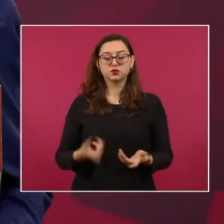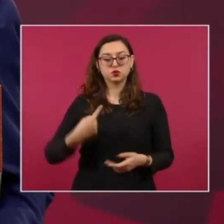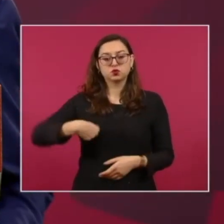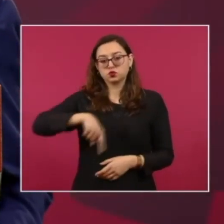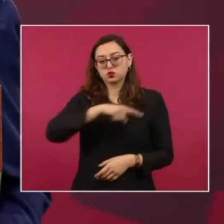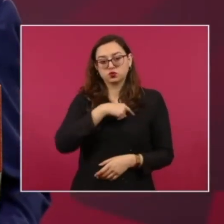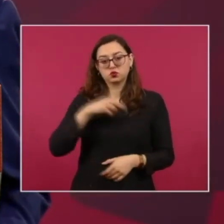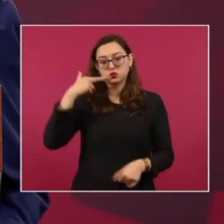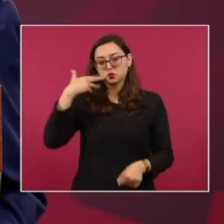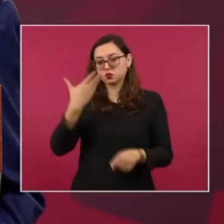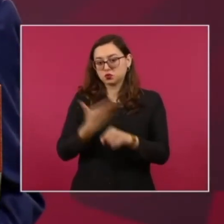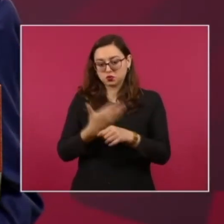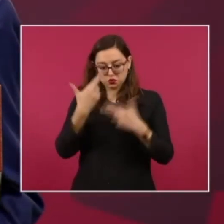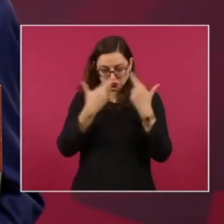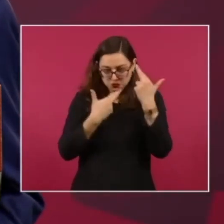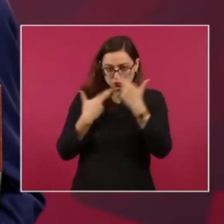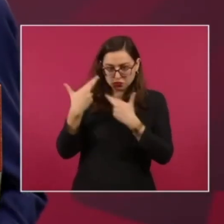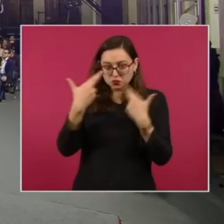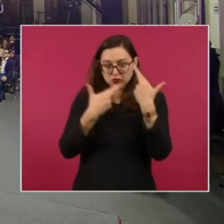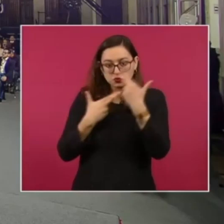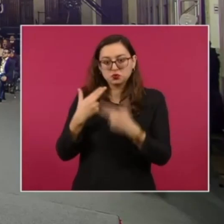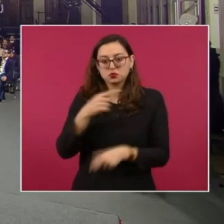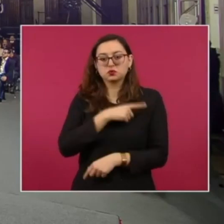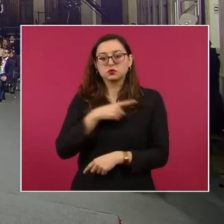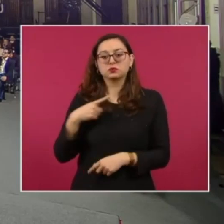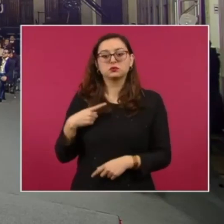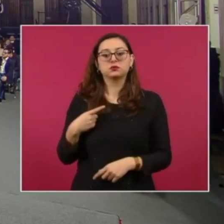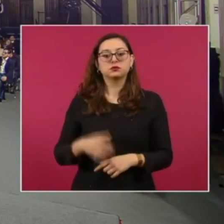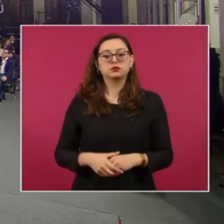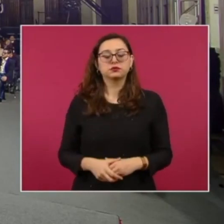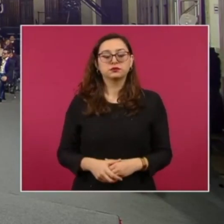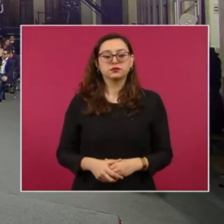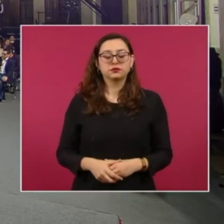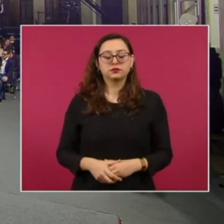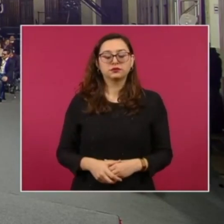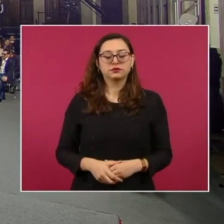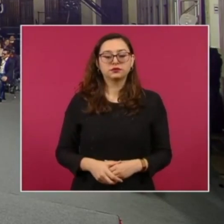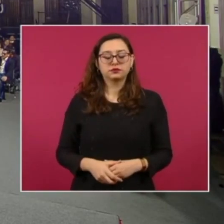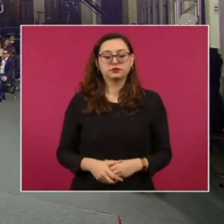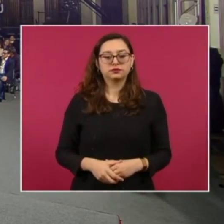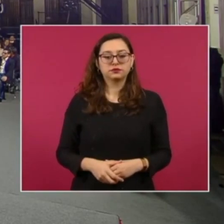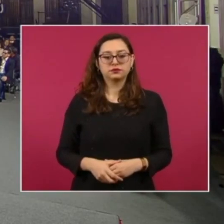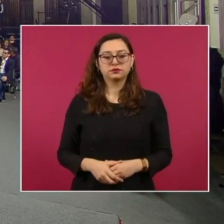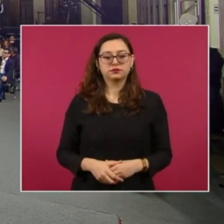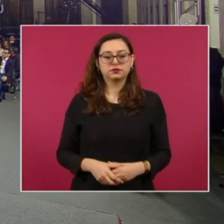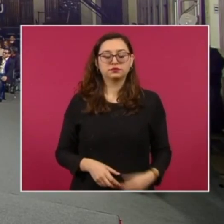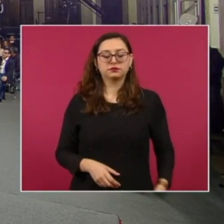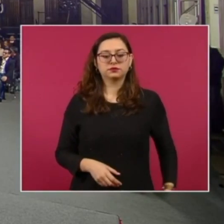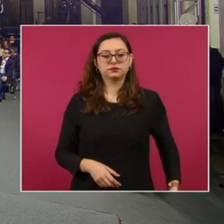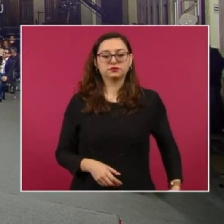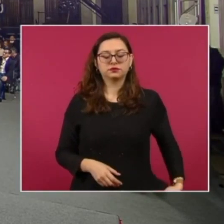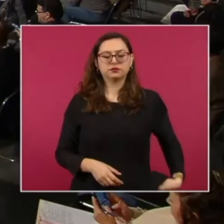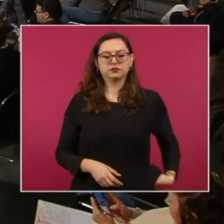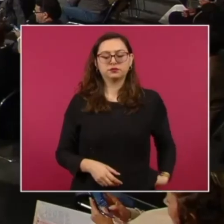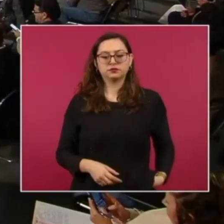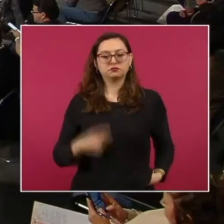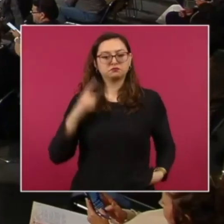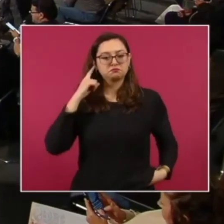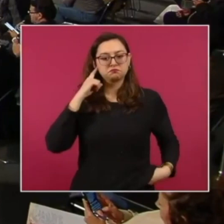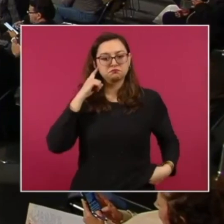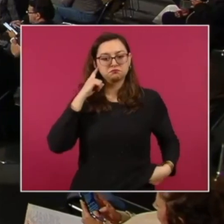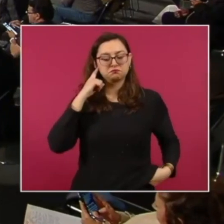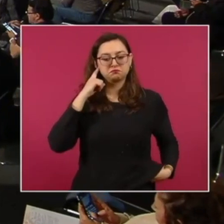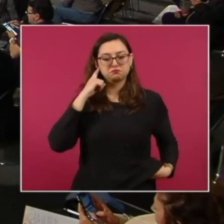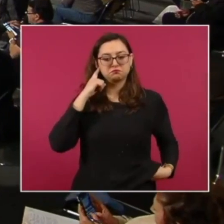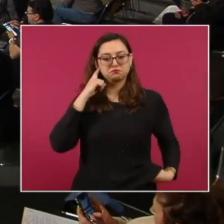e inhumanas que vive en esa prisión. Pues vamos a ver qué resuelve la Secretaría de Relaciones Exteriores, pero el canciller ya adelantó que lo ve poco